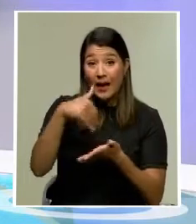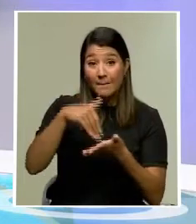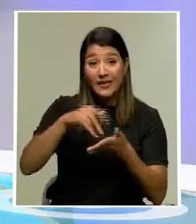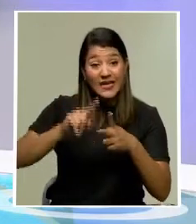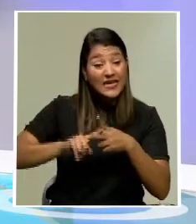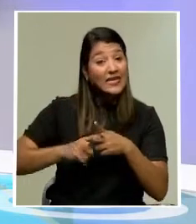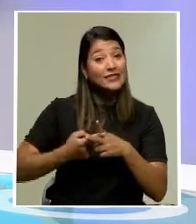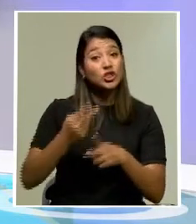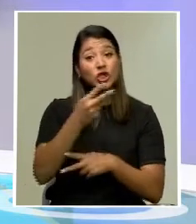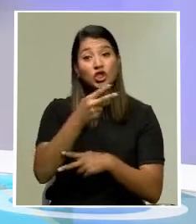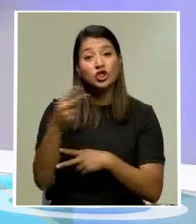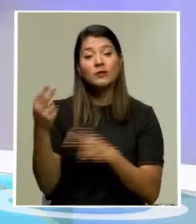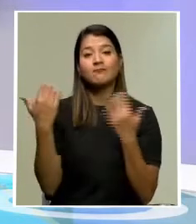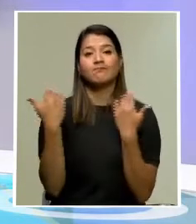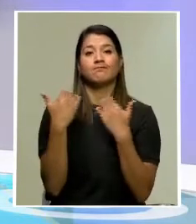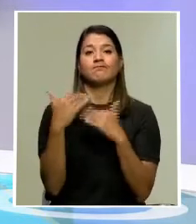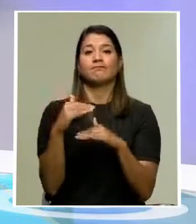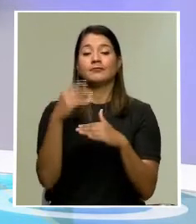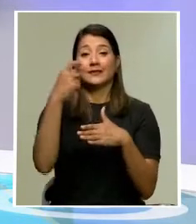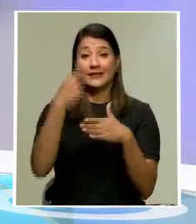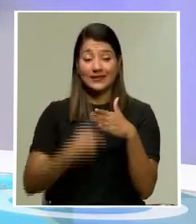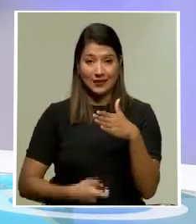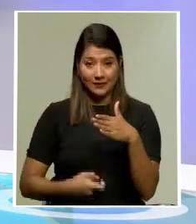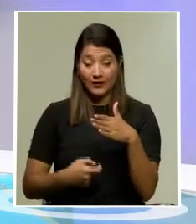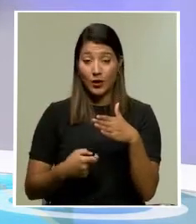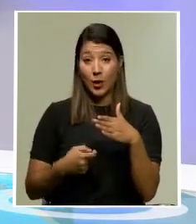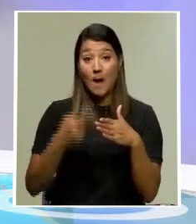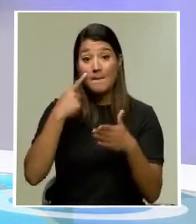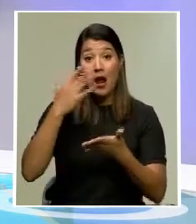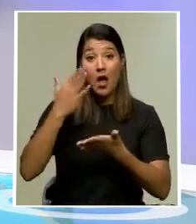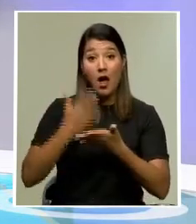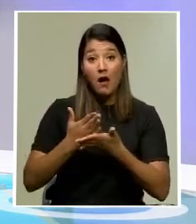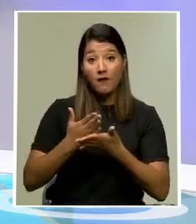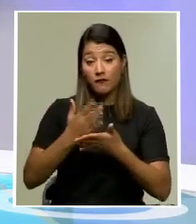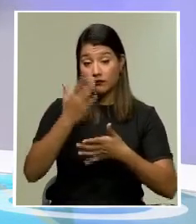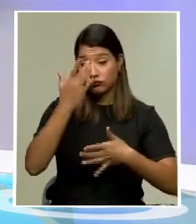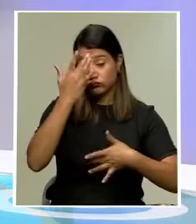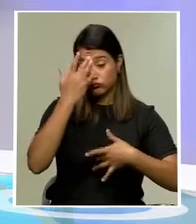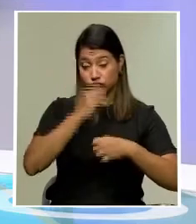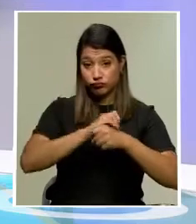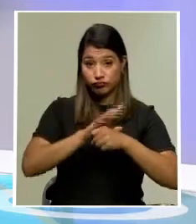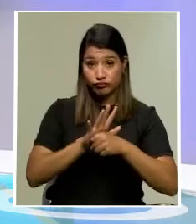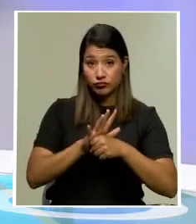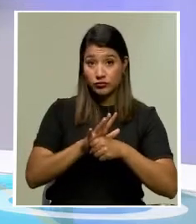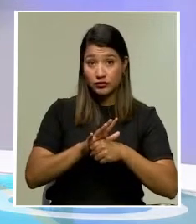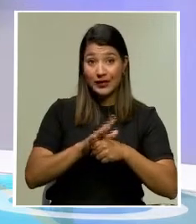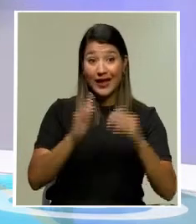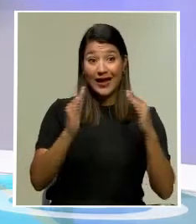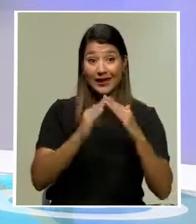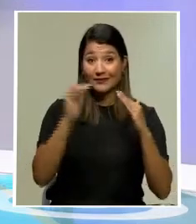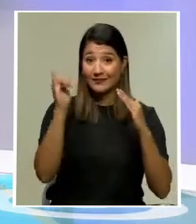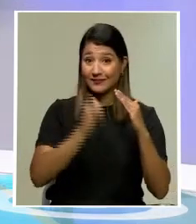2 semanas de restricciones severas contra la pandemia con toque de queda nocturno.